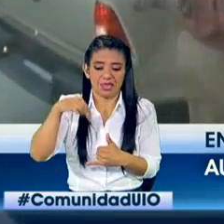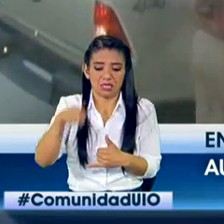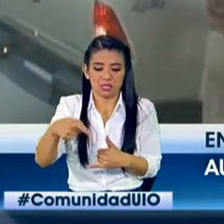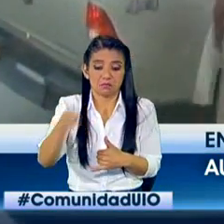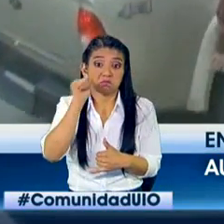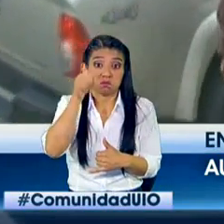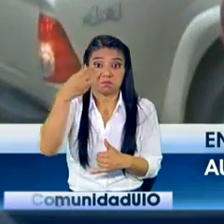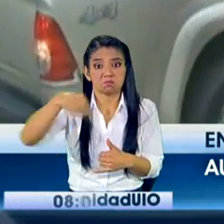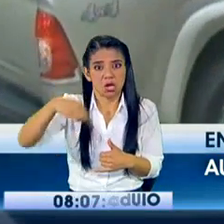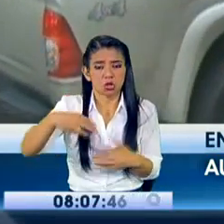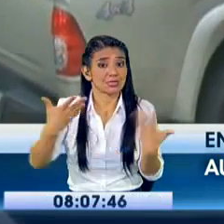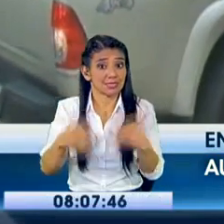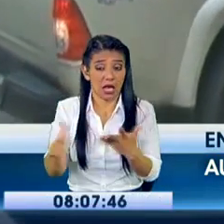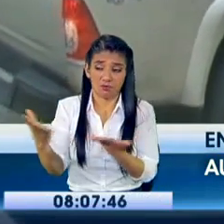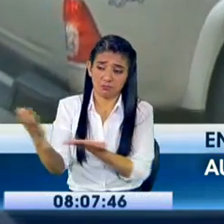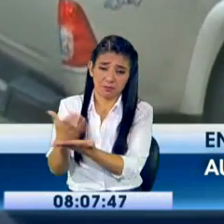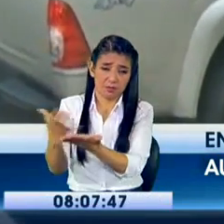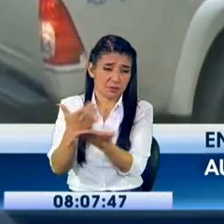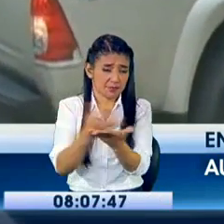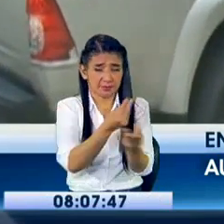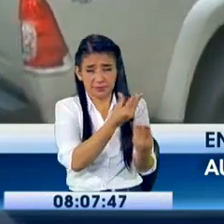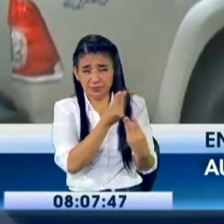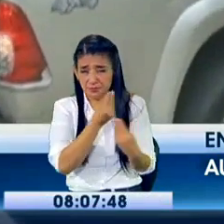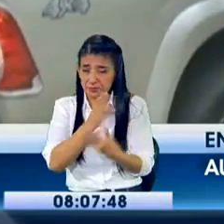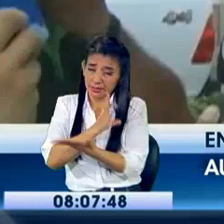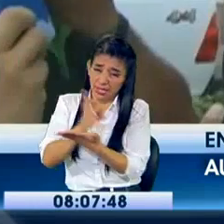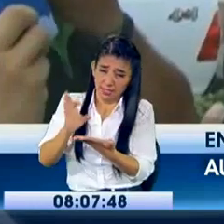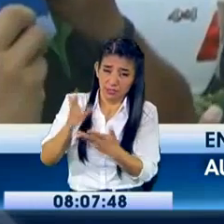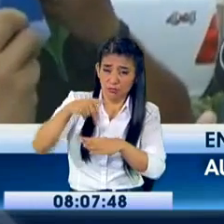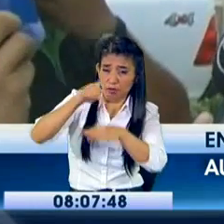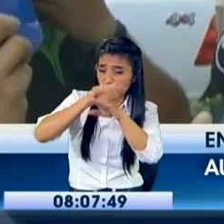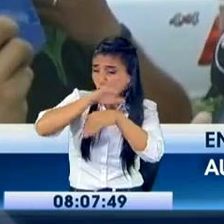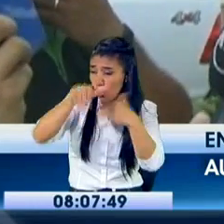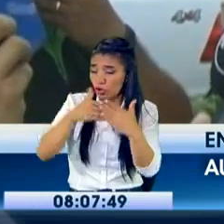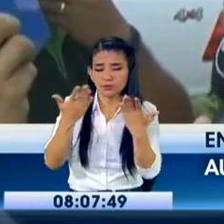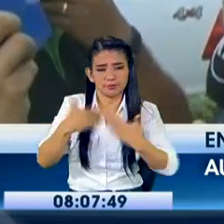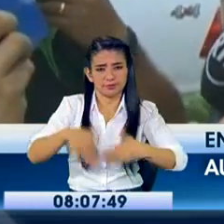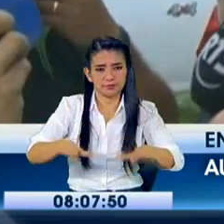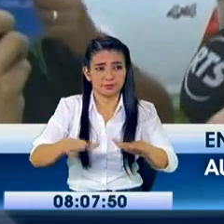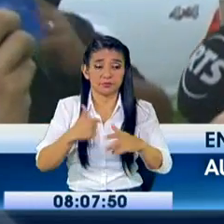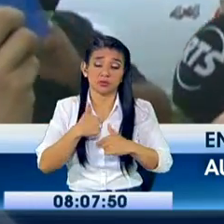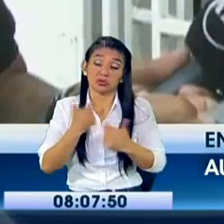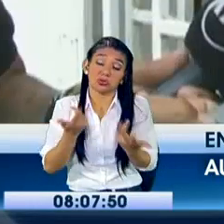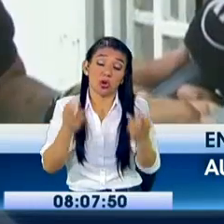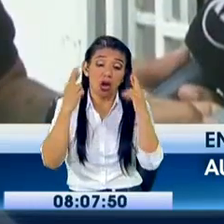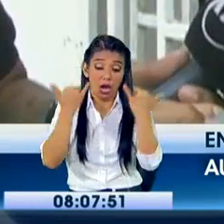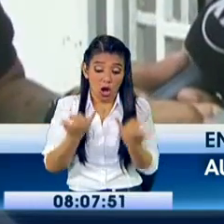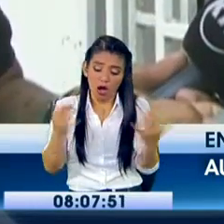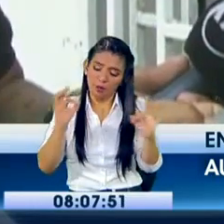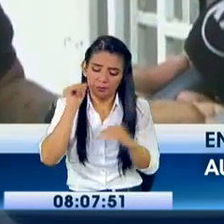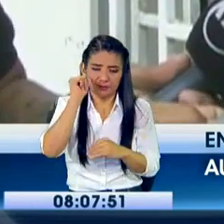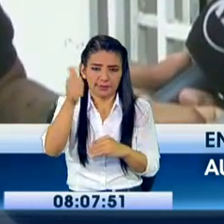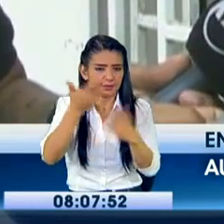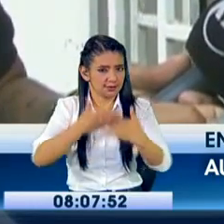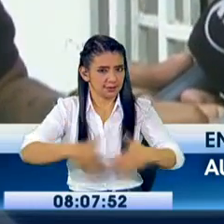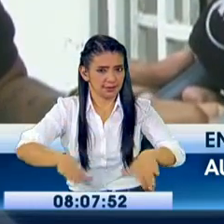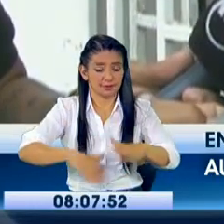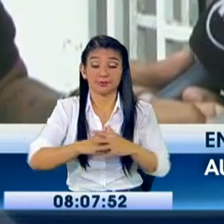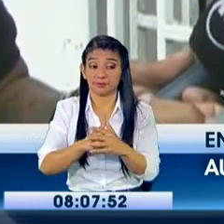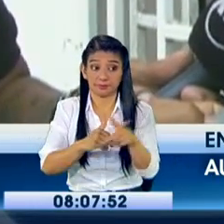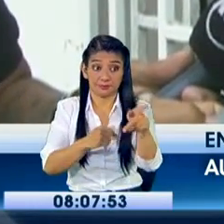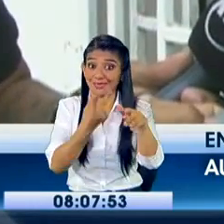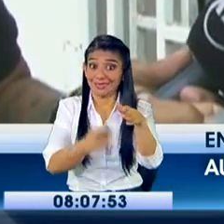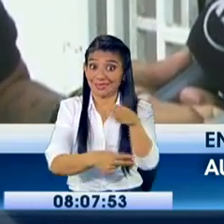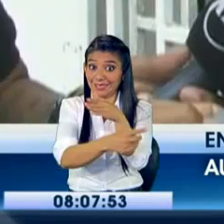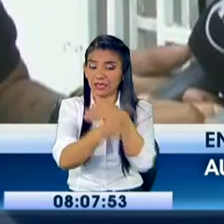acusación particular, es decir, míos. Nosotros no tenemos muchos más testigos porque muchos no han querido venir a declarar, y esa es la verdad. Desde la provincia de